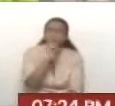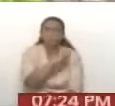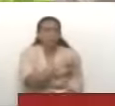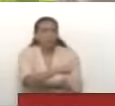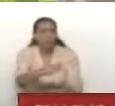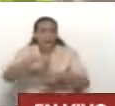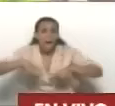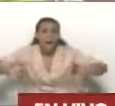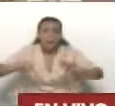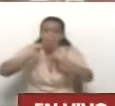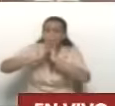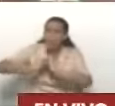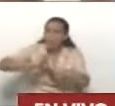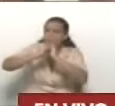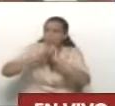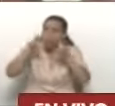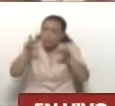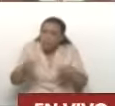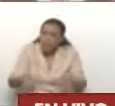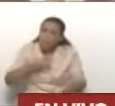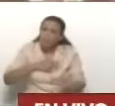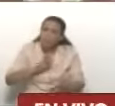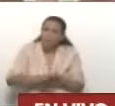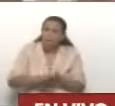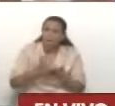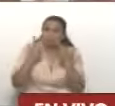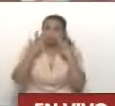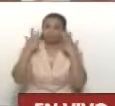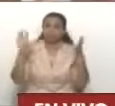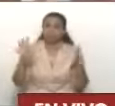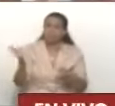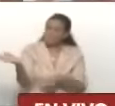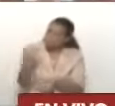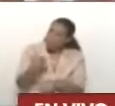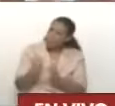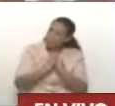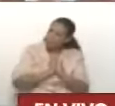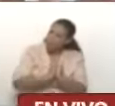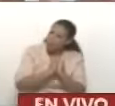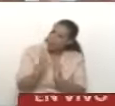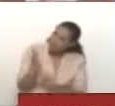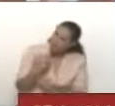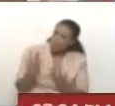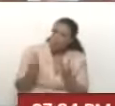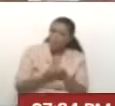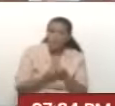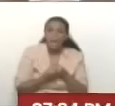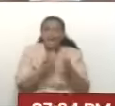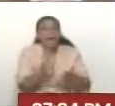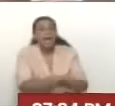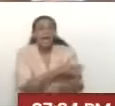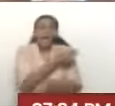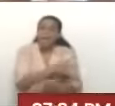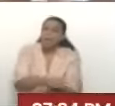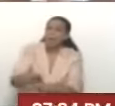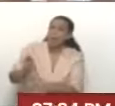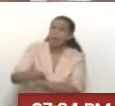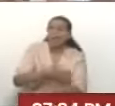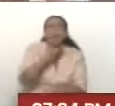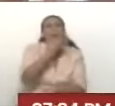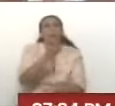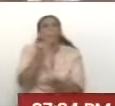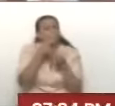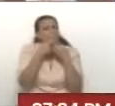la sala de oración, y de repente él nos dijo, vamos a orar. Cantó un